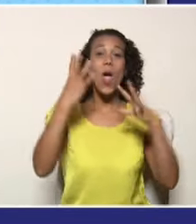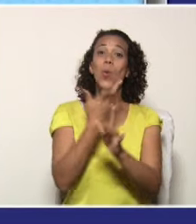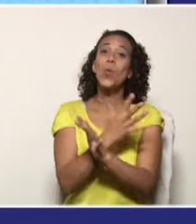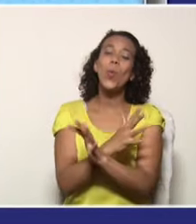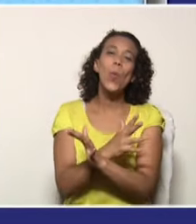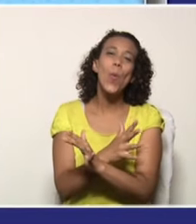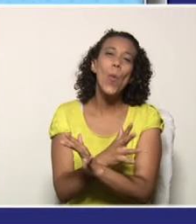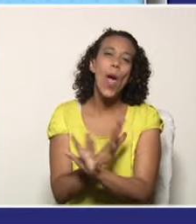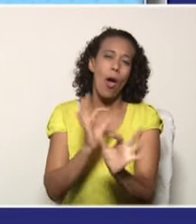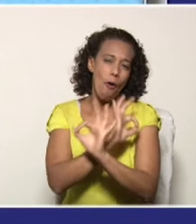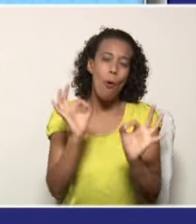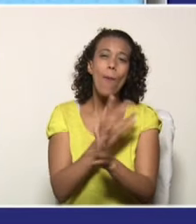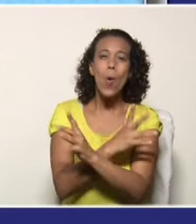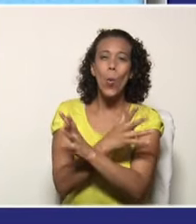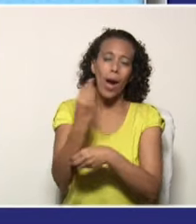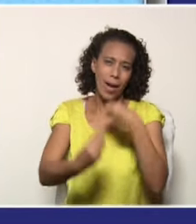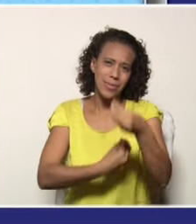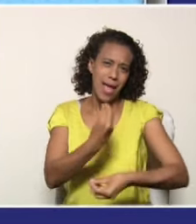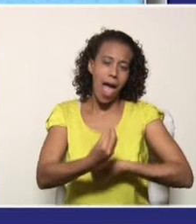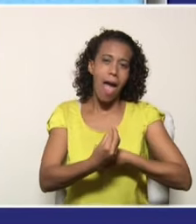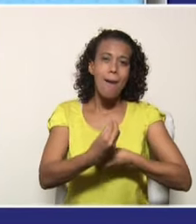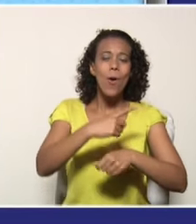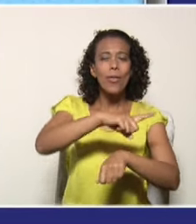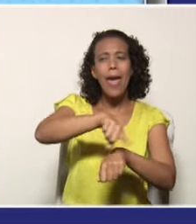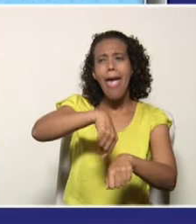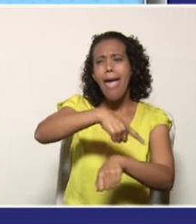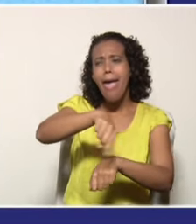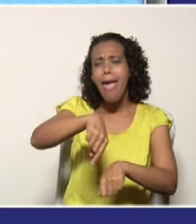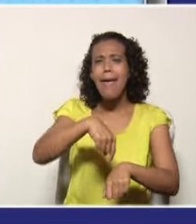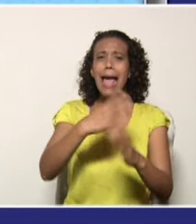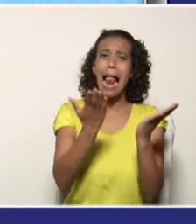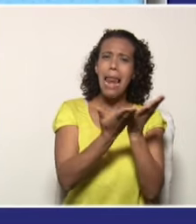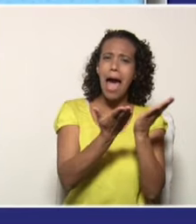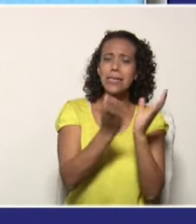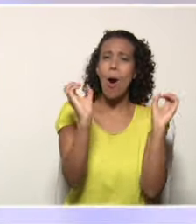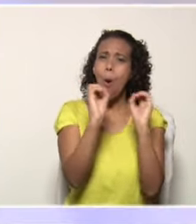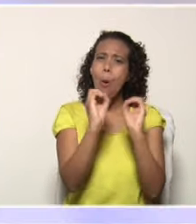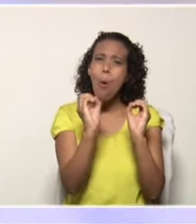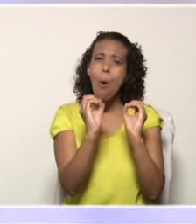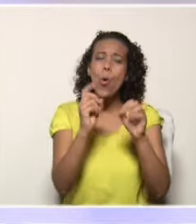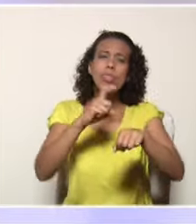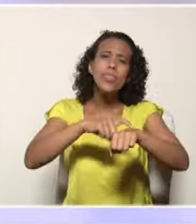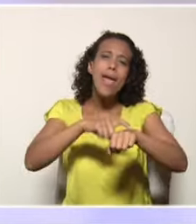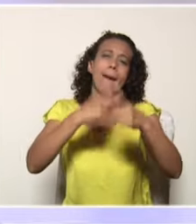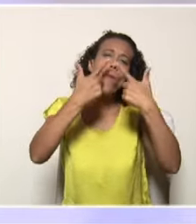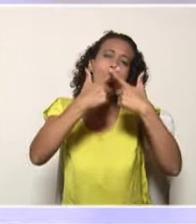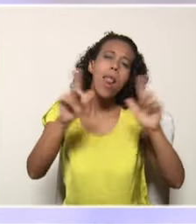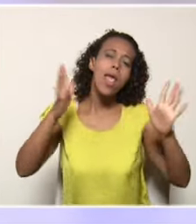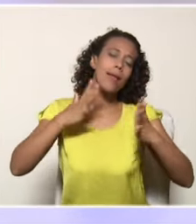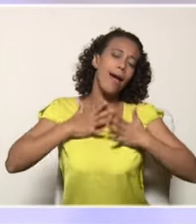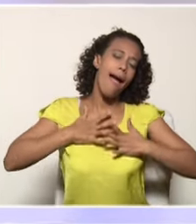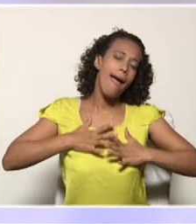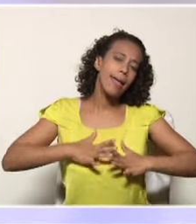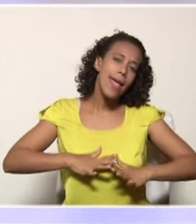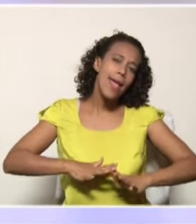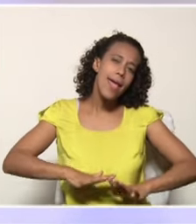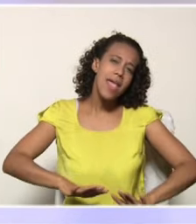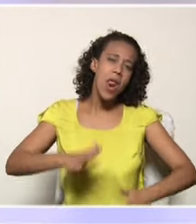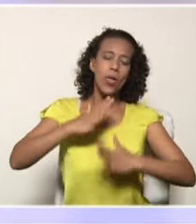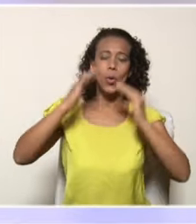juego que hacemos durante nuestra clase o durante un tiempo de relax o un